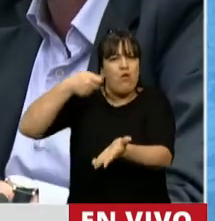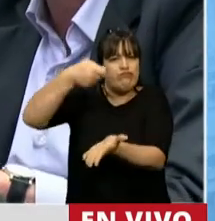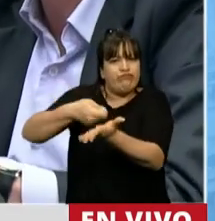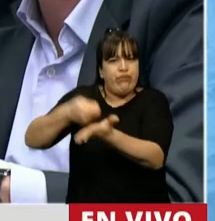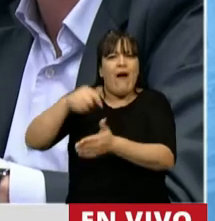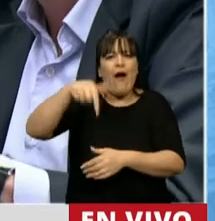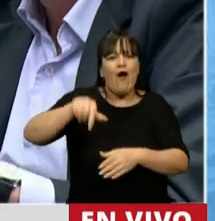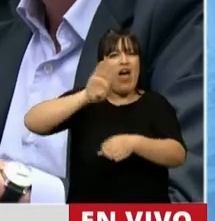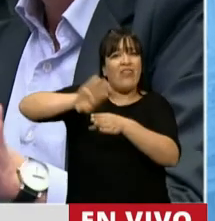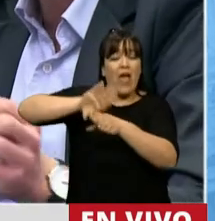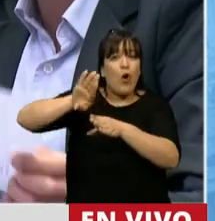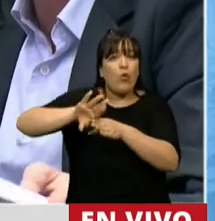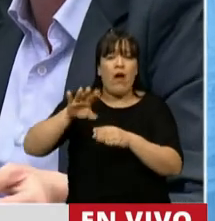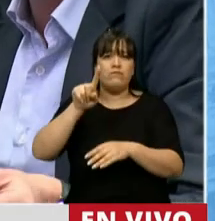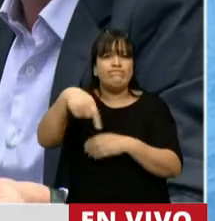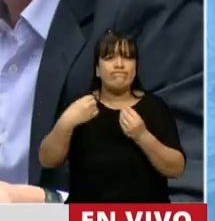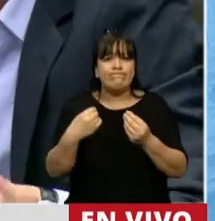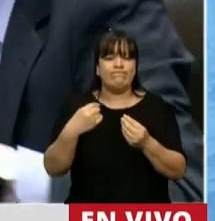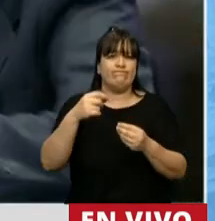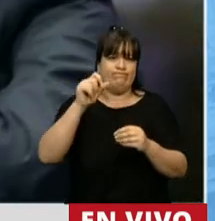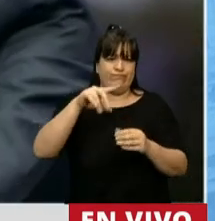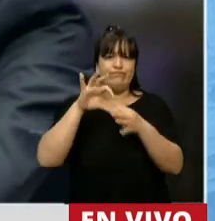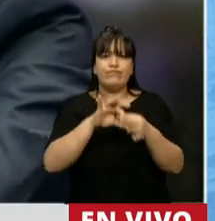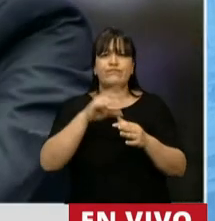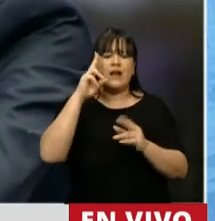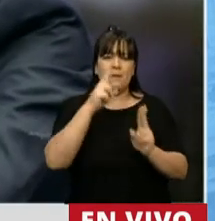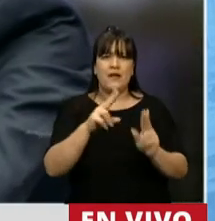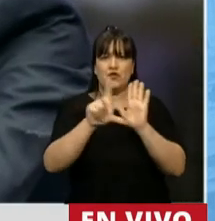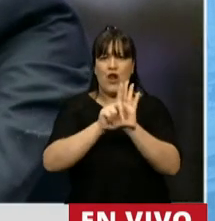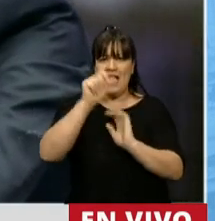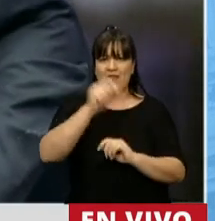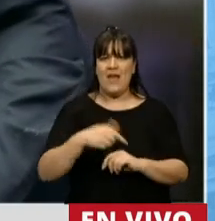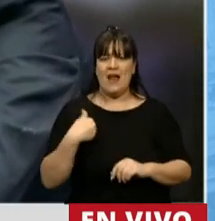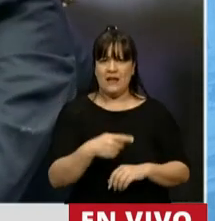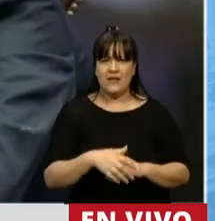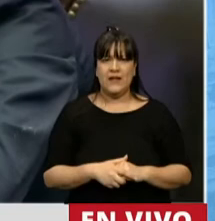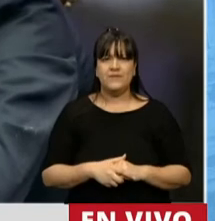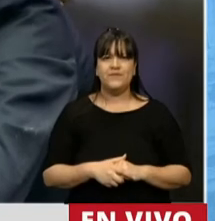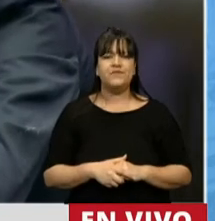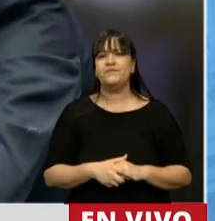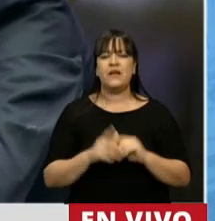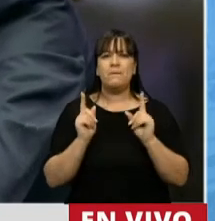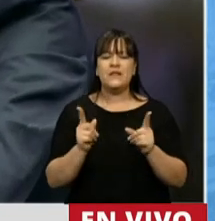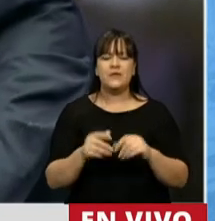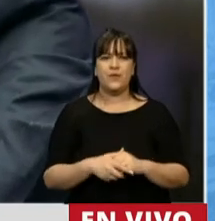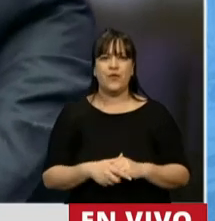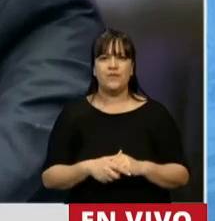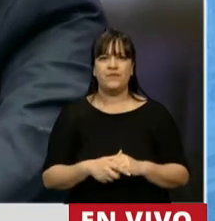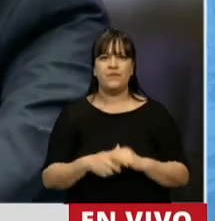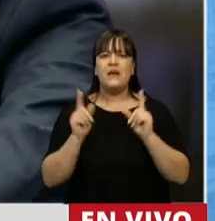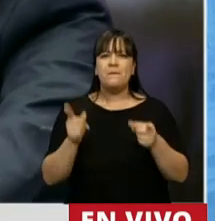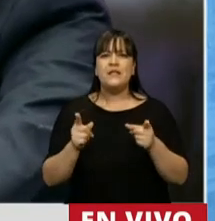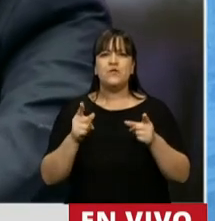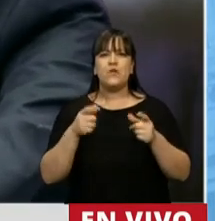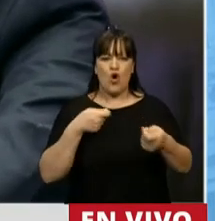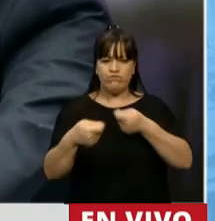esta deuda tomada bajo ley local. De la misma manera, presidente, que lo hicimos con la negociación